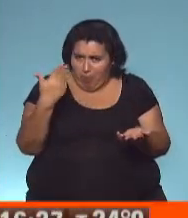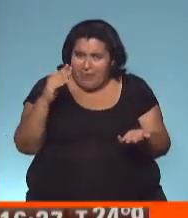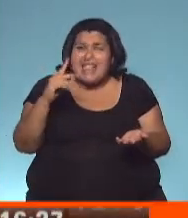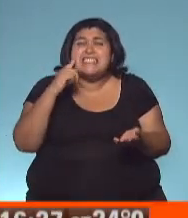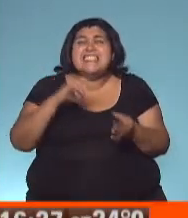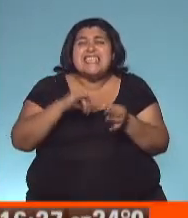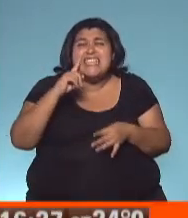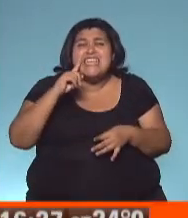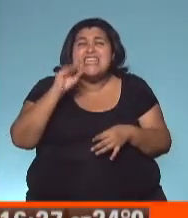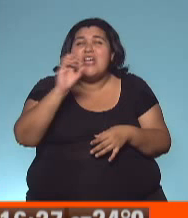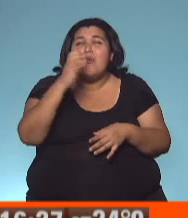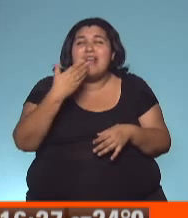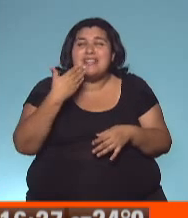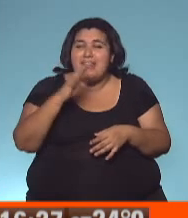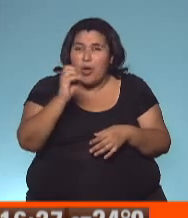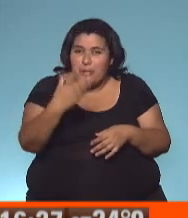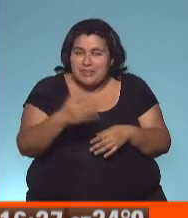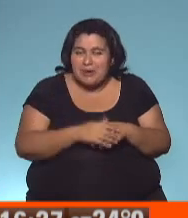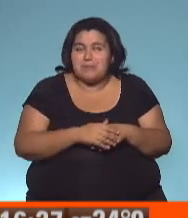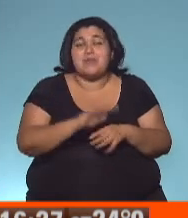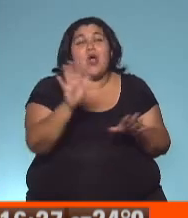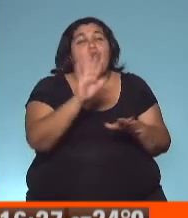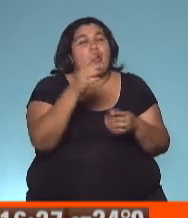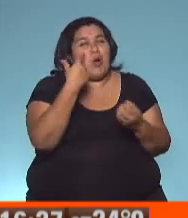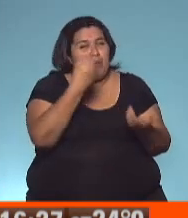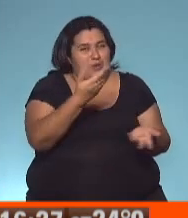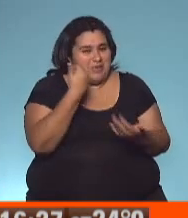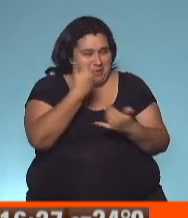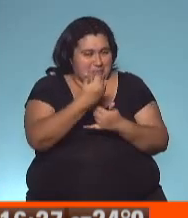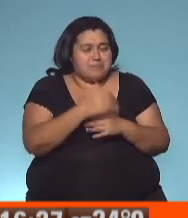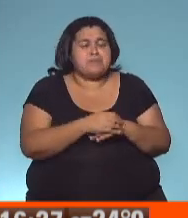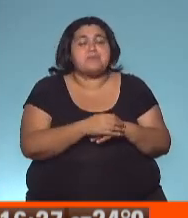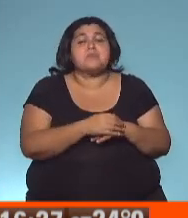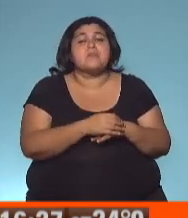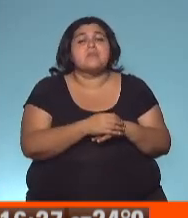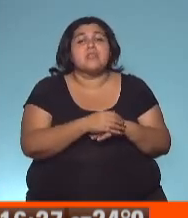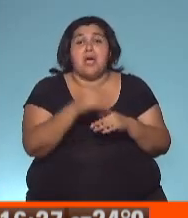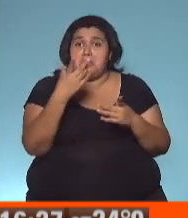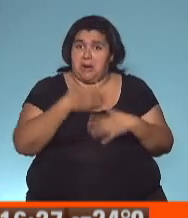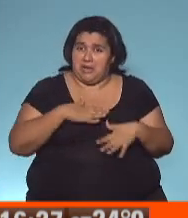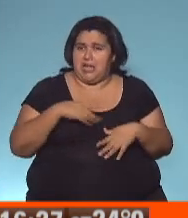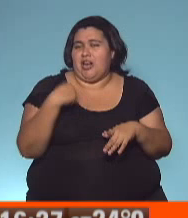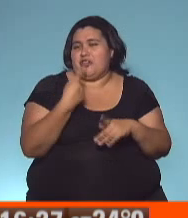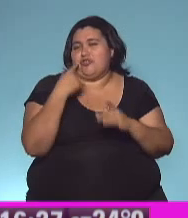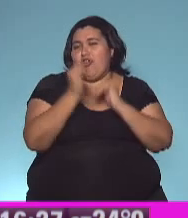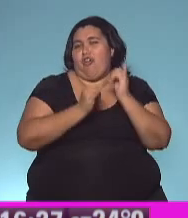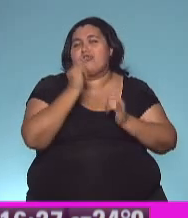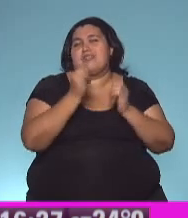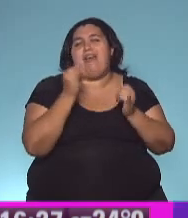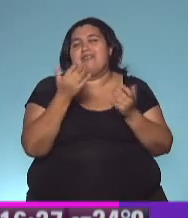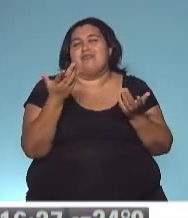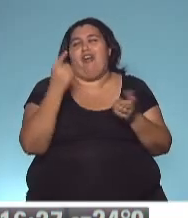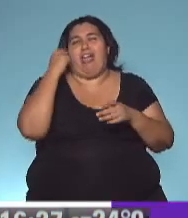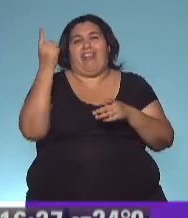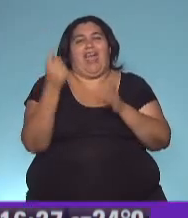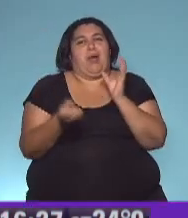Hola Chiqui, buenas tardes, ¿cómo estás? ¿Qué tal, Sergio? Buenas tardes, ¿cómo les va? Bien, bien, todo tranquilo. Estábamos contando un poco esta